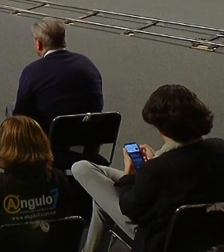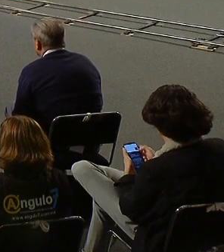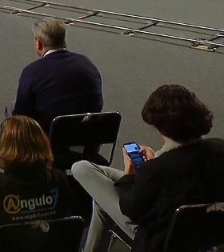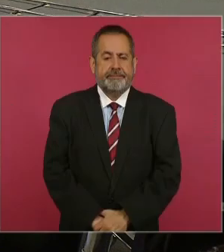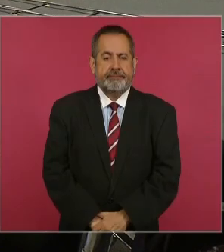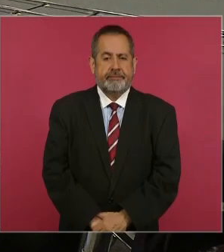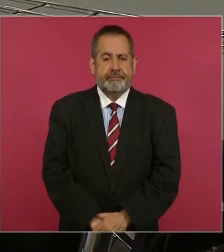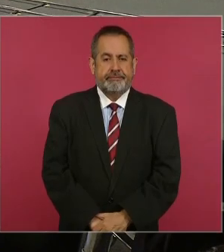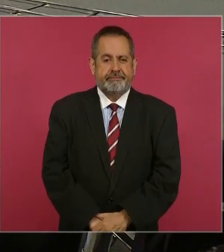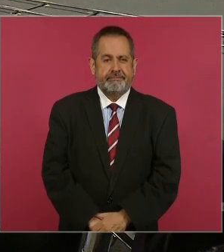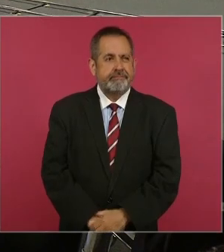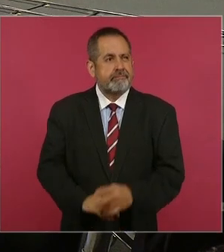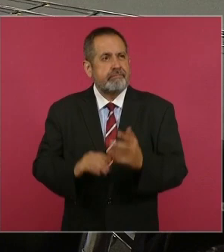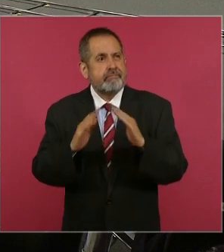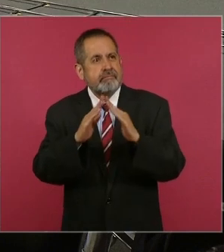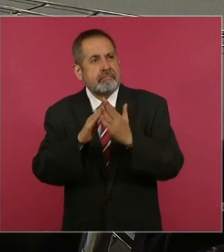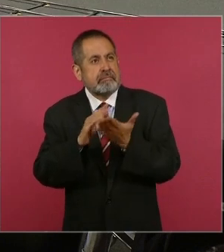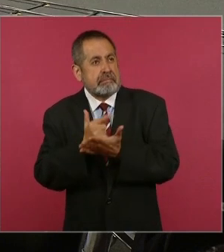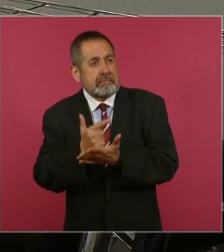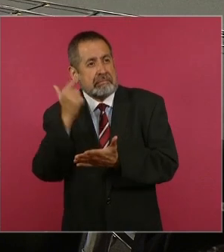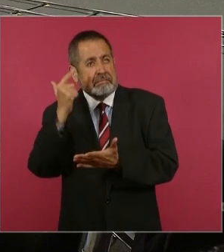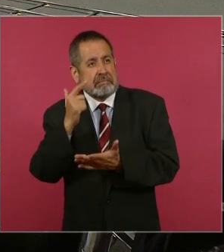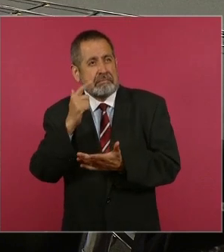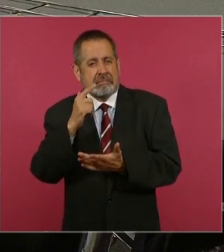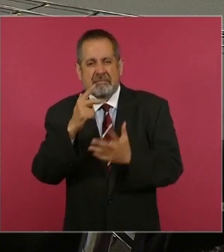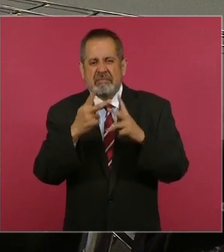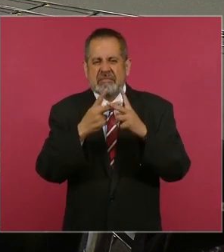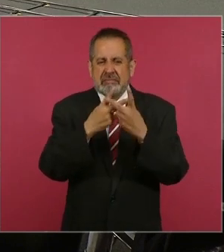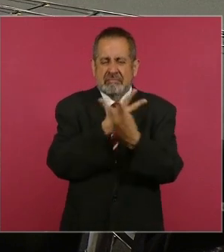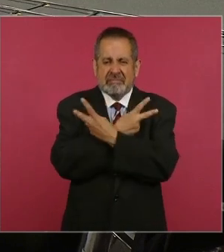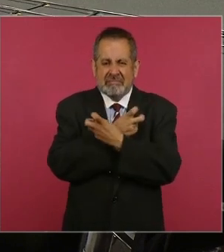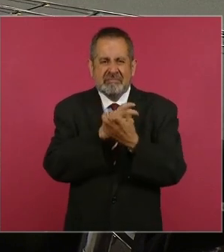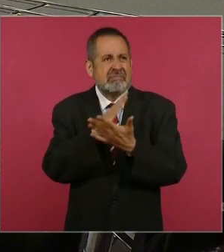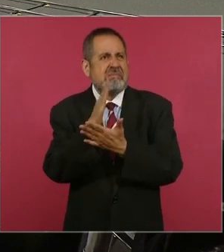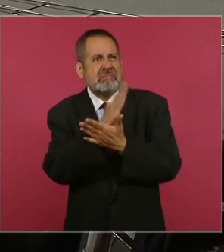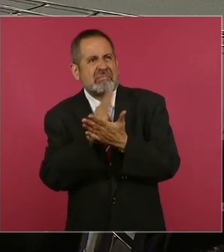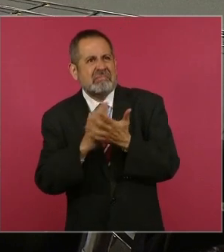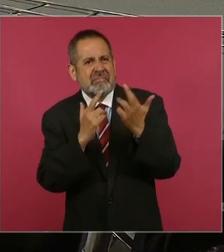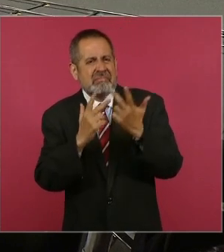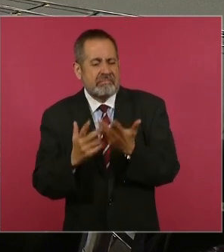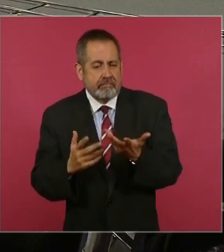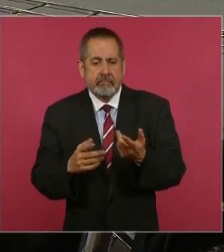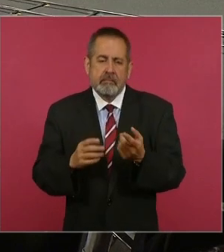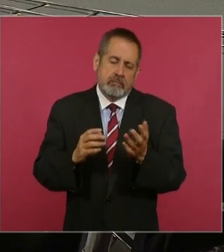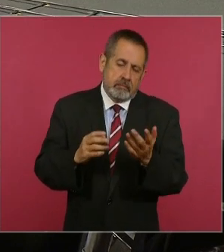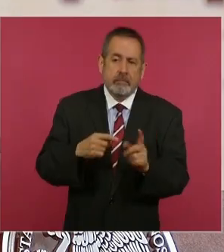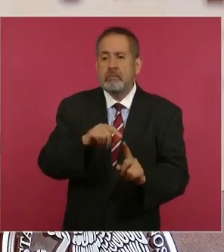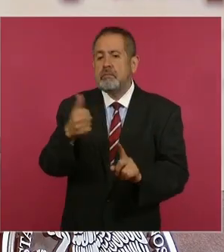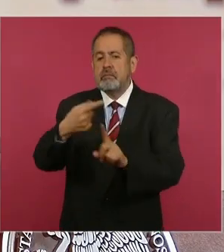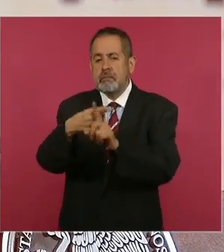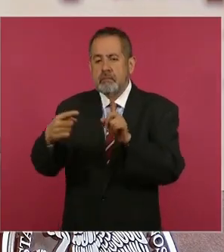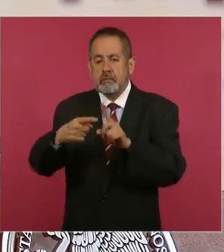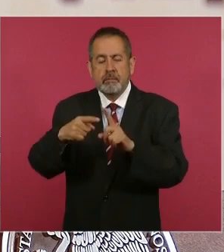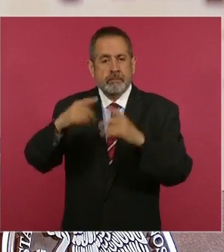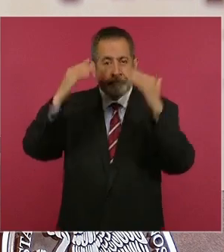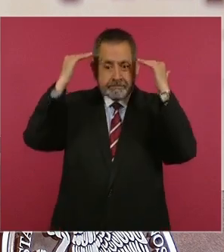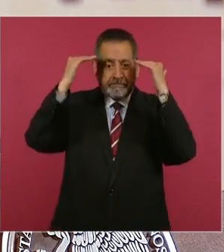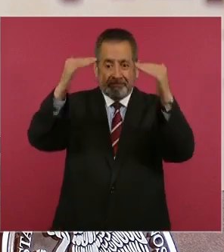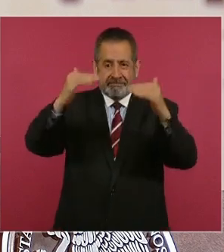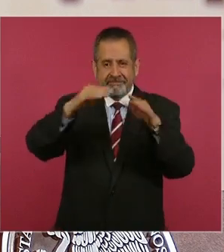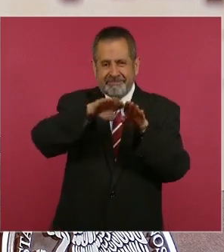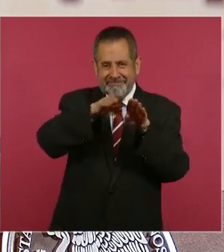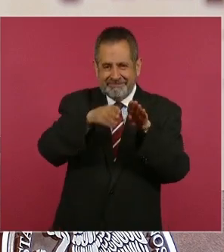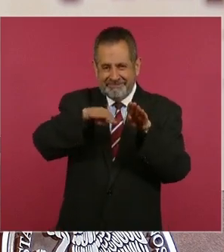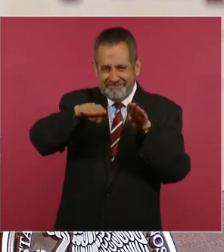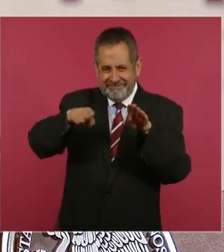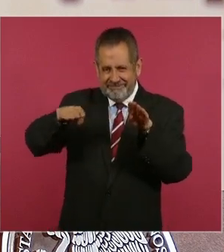que comprometa un daño estructural medio y menor que muchos se les volaron sus techos que son de lámina hay